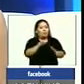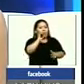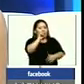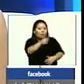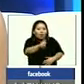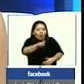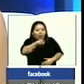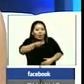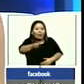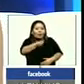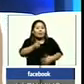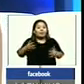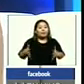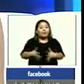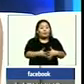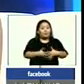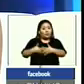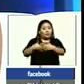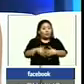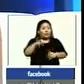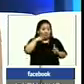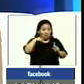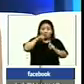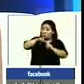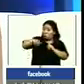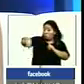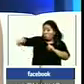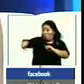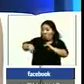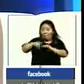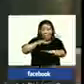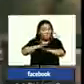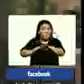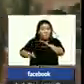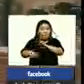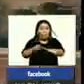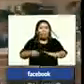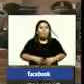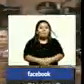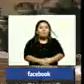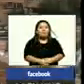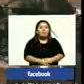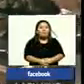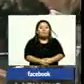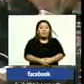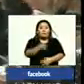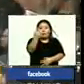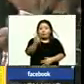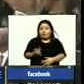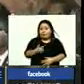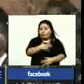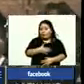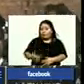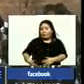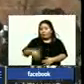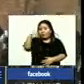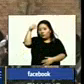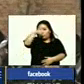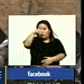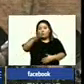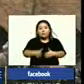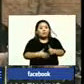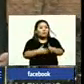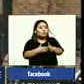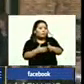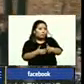estadounidenses a los que acusó de corruptos. El presidente Donald Trump arrancó la semana